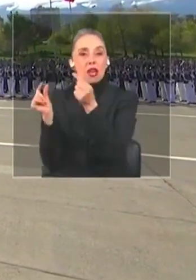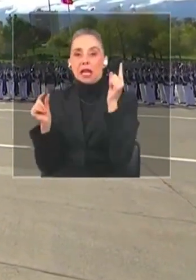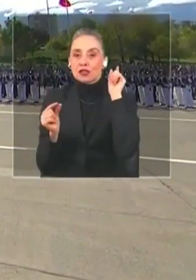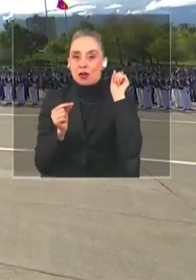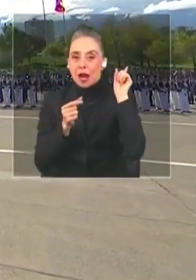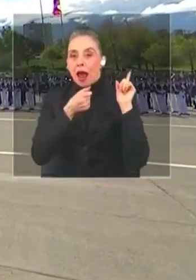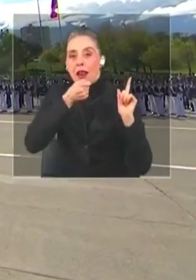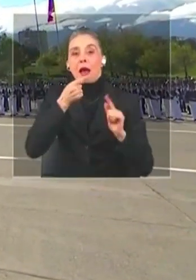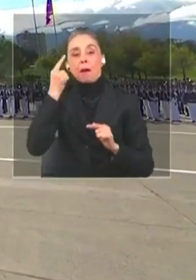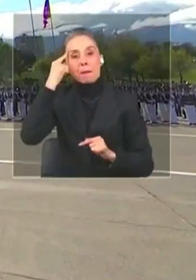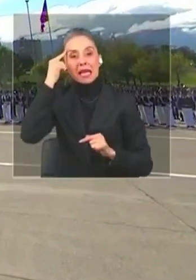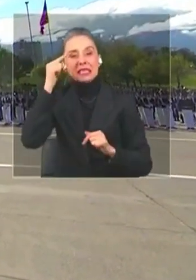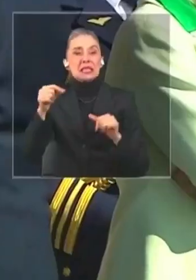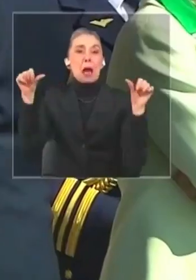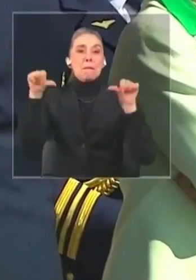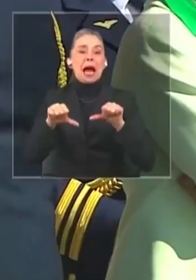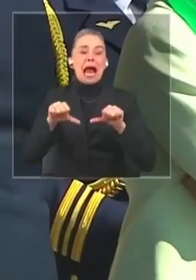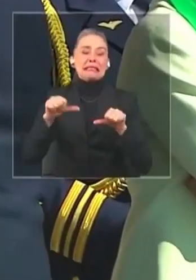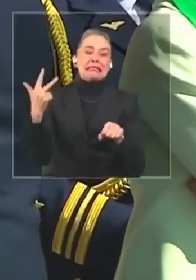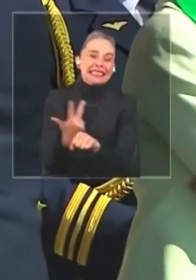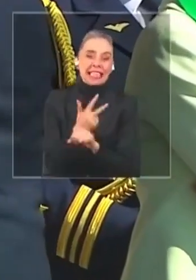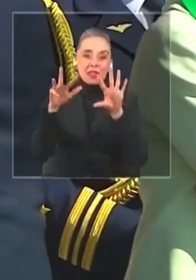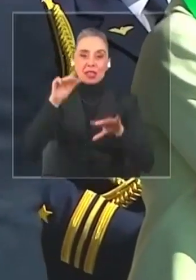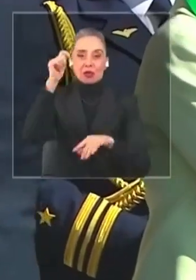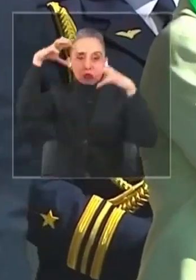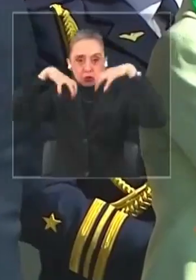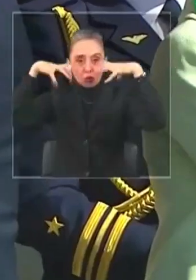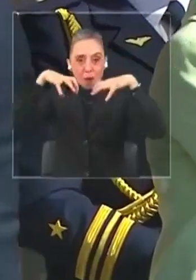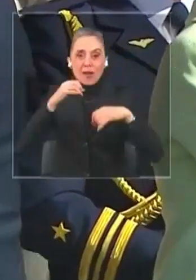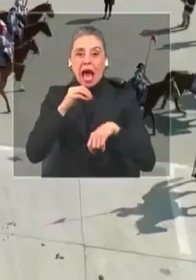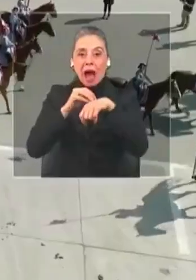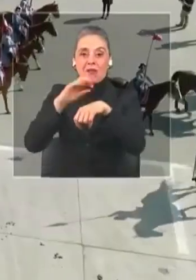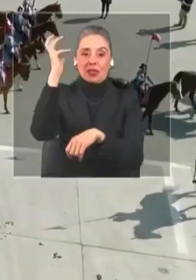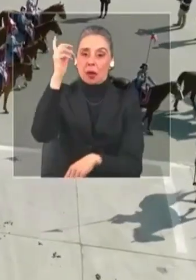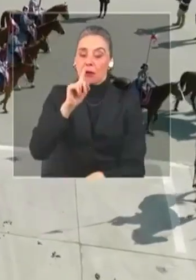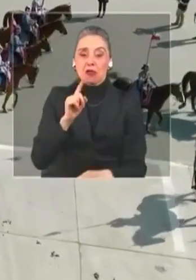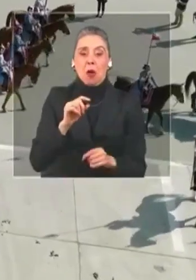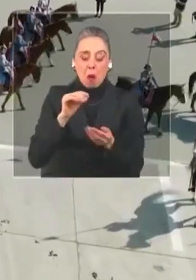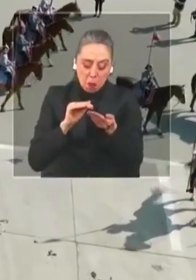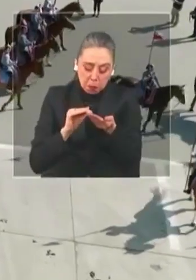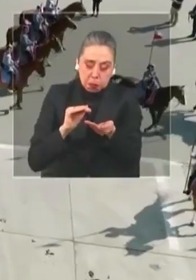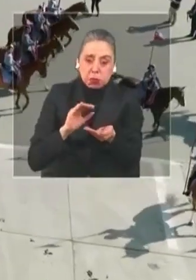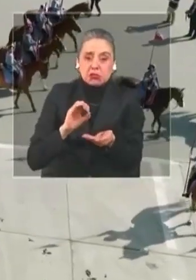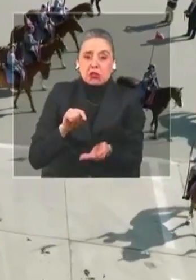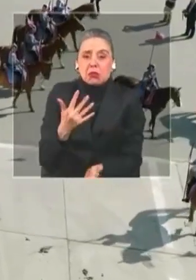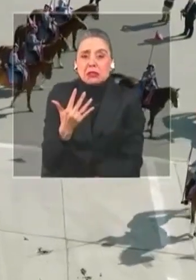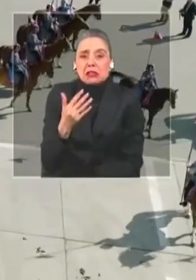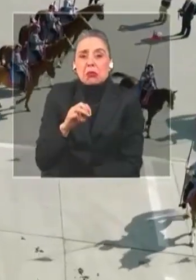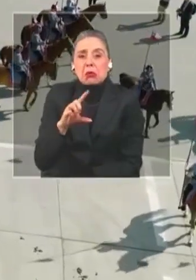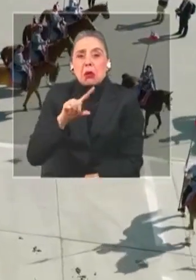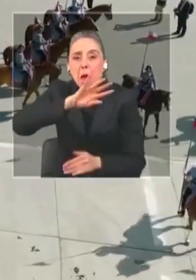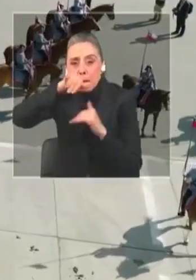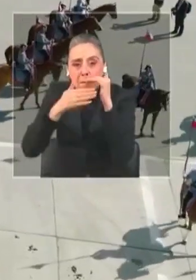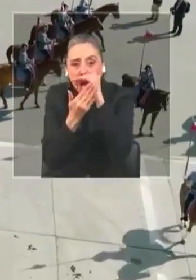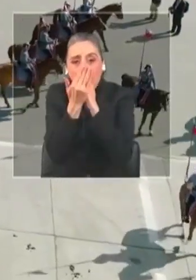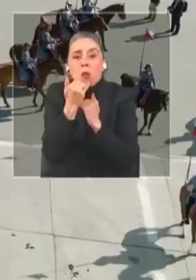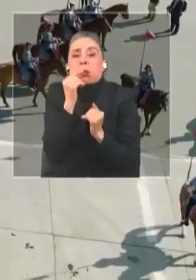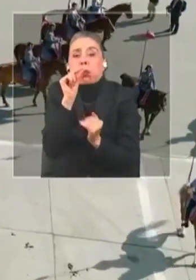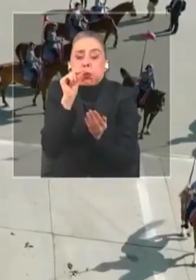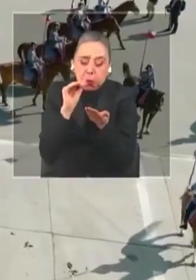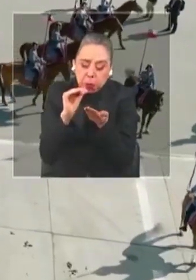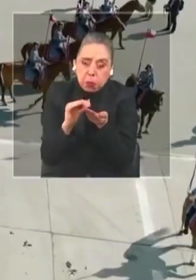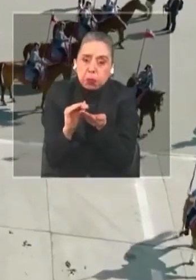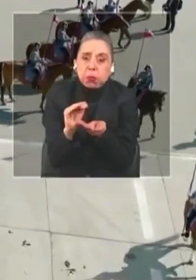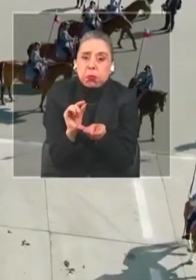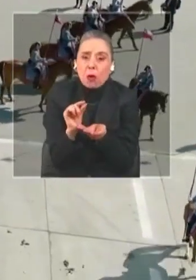dicho que nos iba a amargar este 19 de septiembre, pero cayeron más o menos 0,5 milímetros, o sea, prácticamente nada. Y eso ha ayudado a